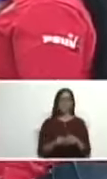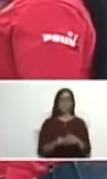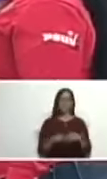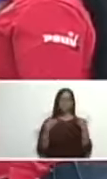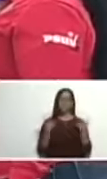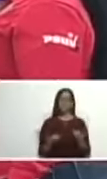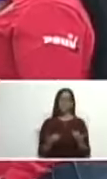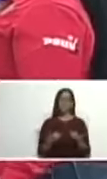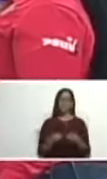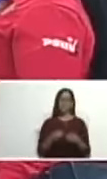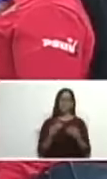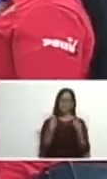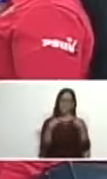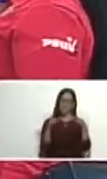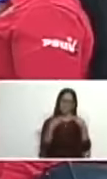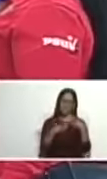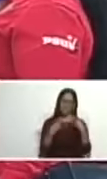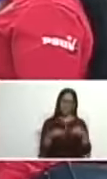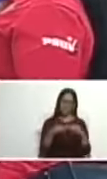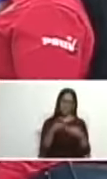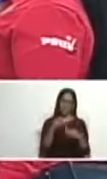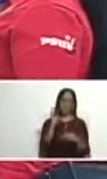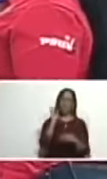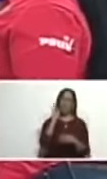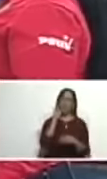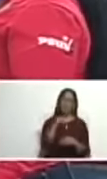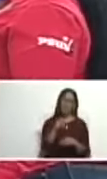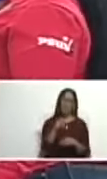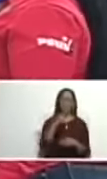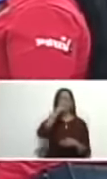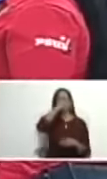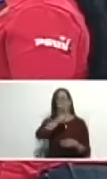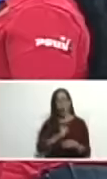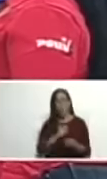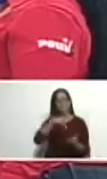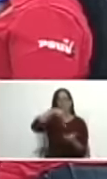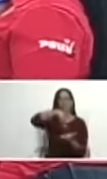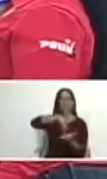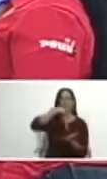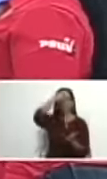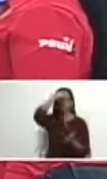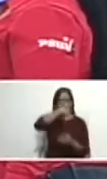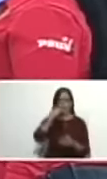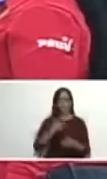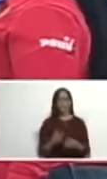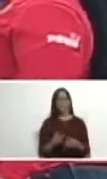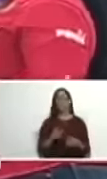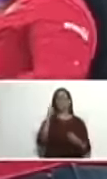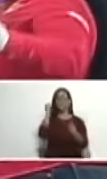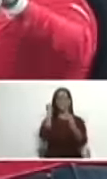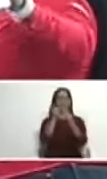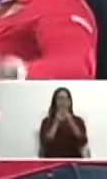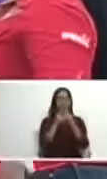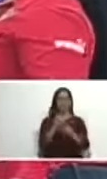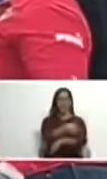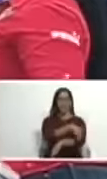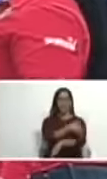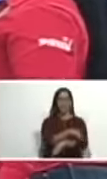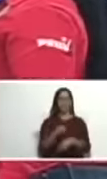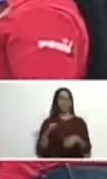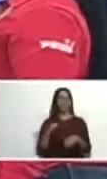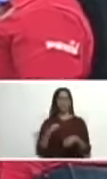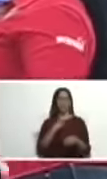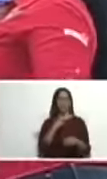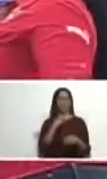el mensaje que usted es un hombre de a pie, de a pueblo, es la esperanza en la calle, son los voceros